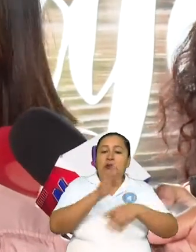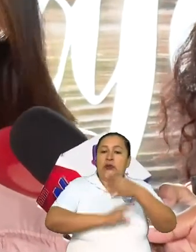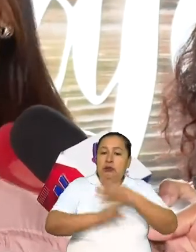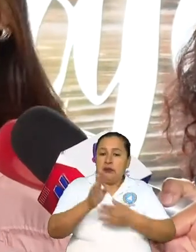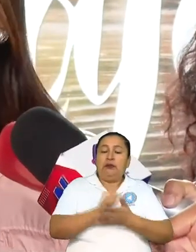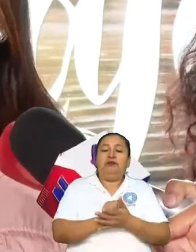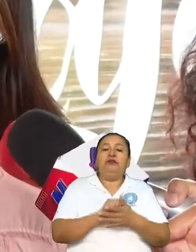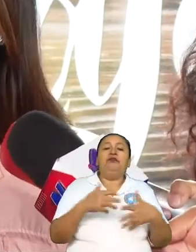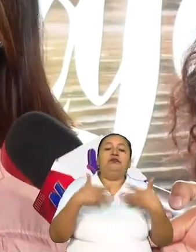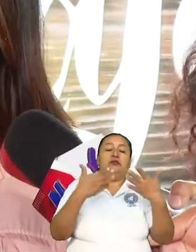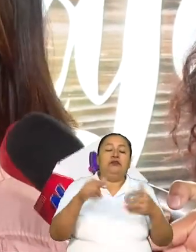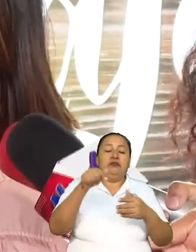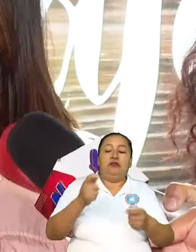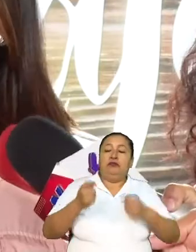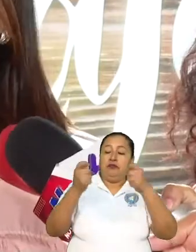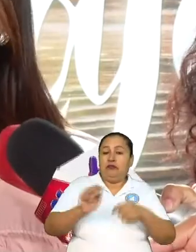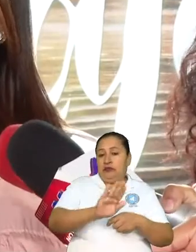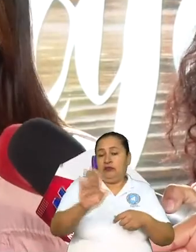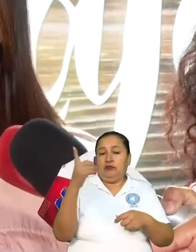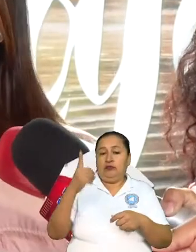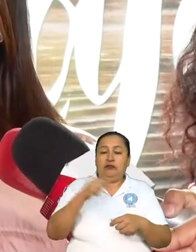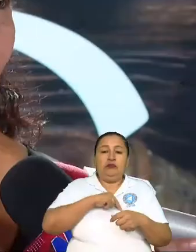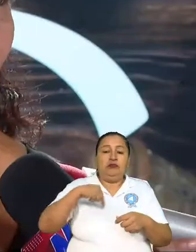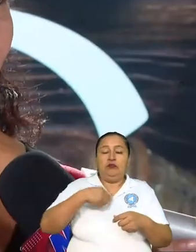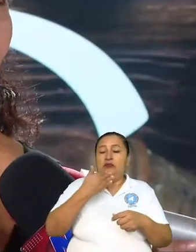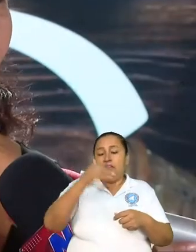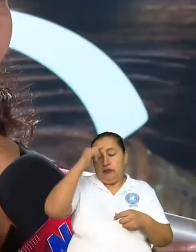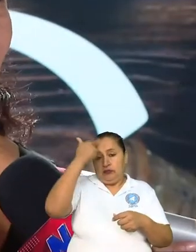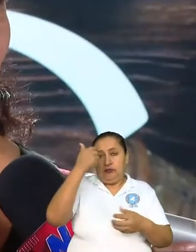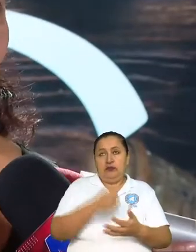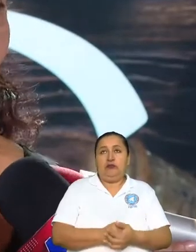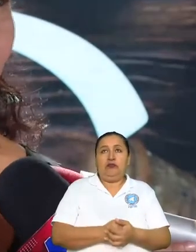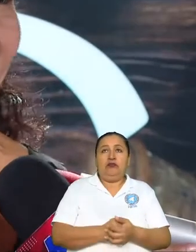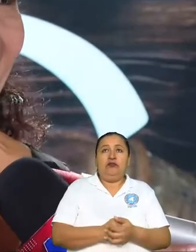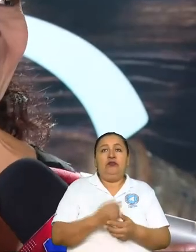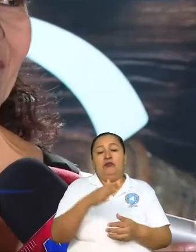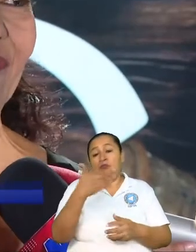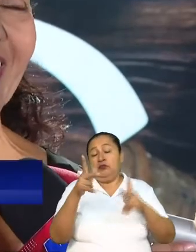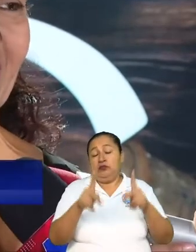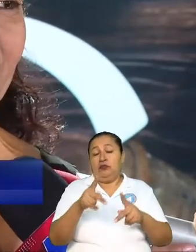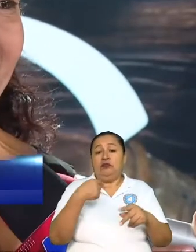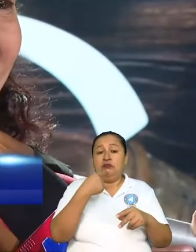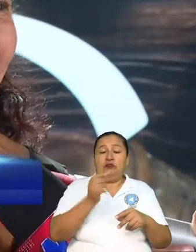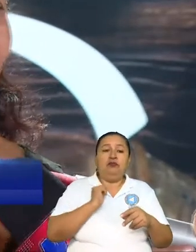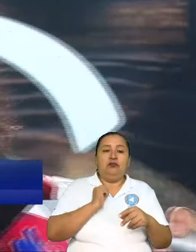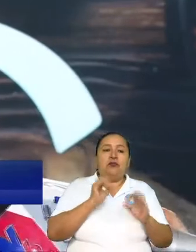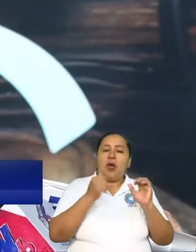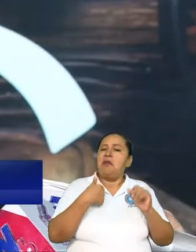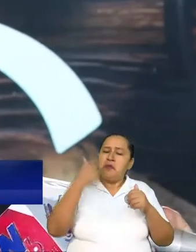discapacidad, también es parte de la restitución de derechos que viene haciendo nuestro buen gobierno. Pues a mí me parece súper la Expoferia